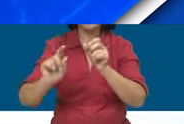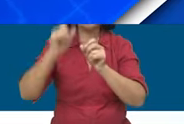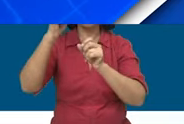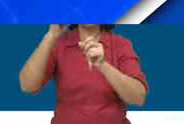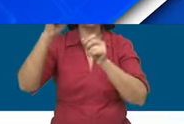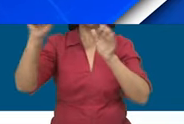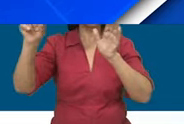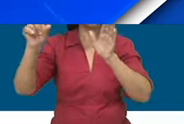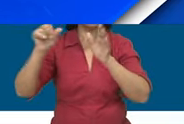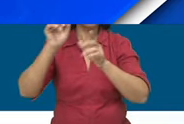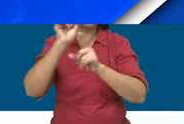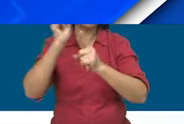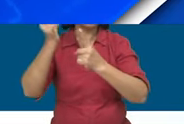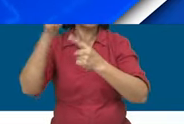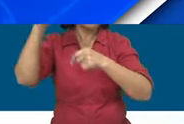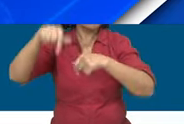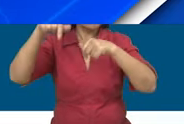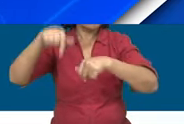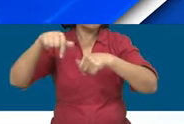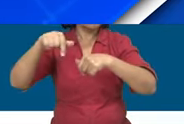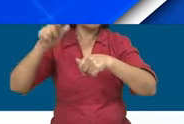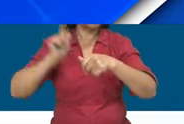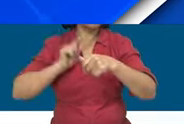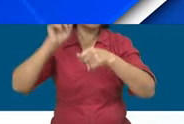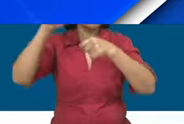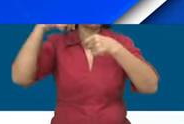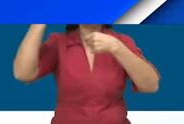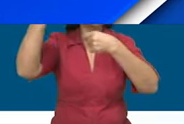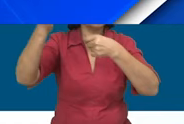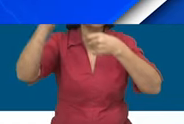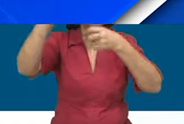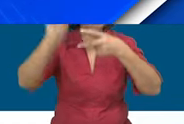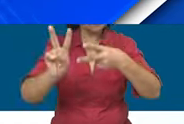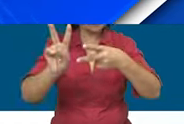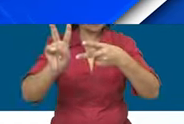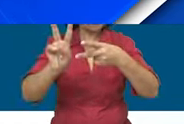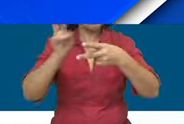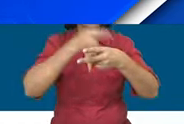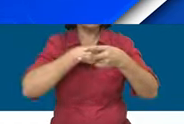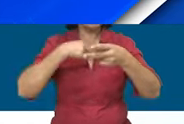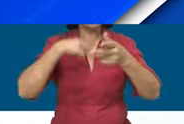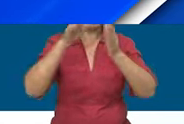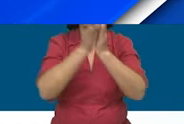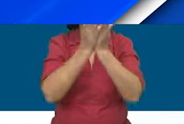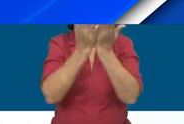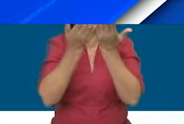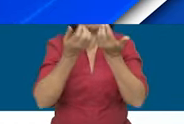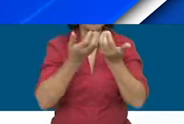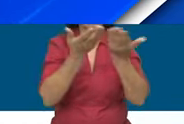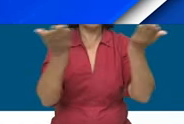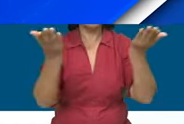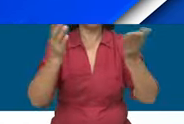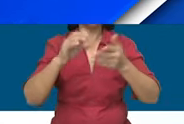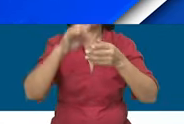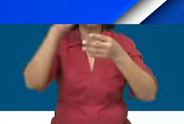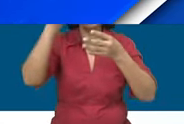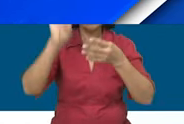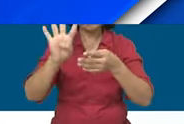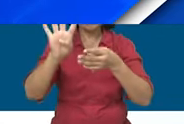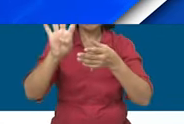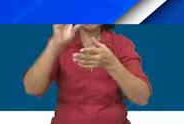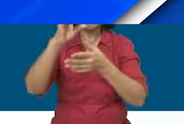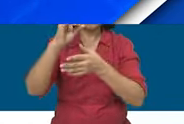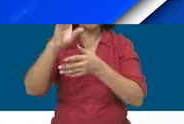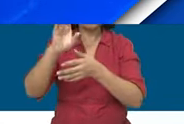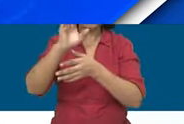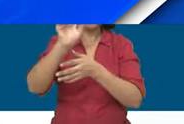en primera legislatura Entonces hasta en la segunda legislatura Será su publicación cuatro